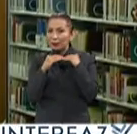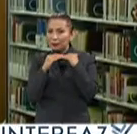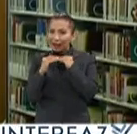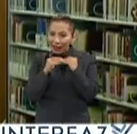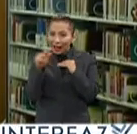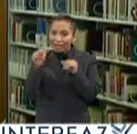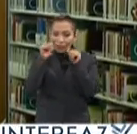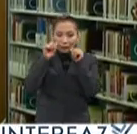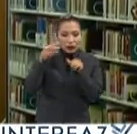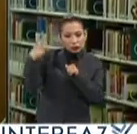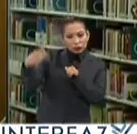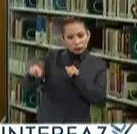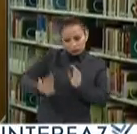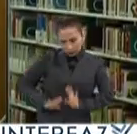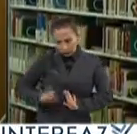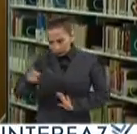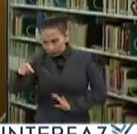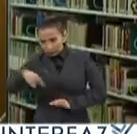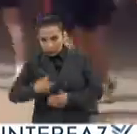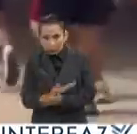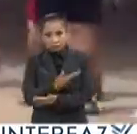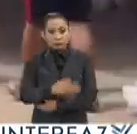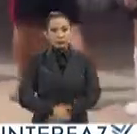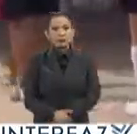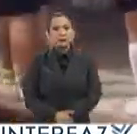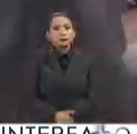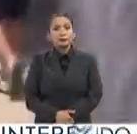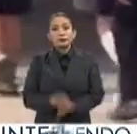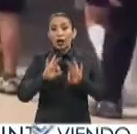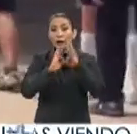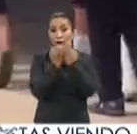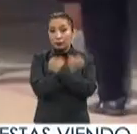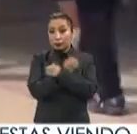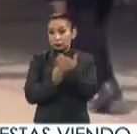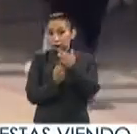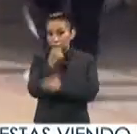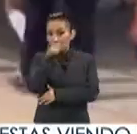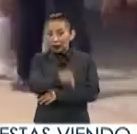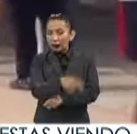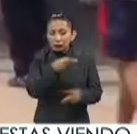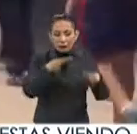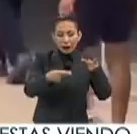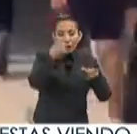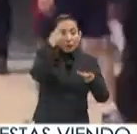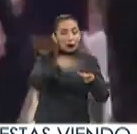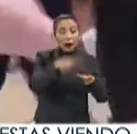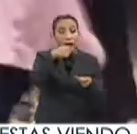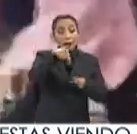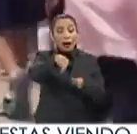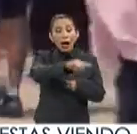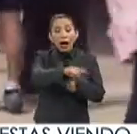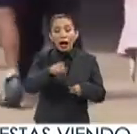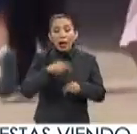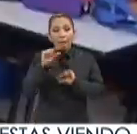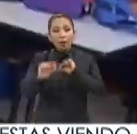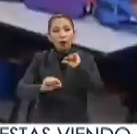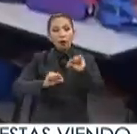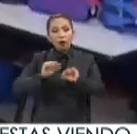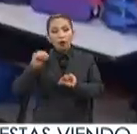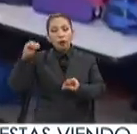decir, atendiendo a sus condiciones de origen. El modelo educativo está diseñado para implementarse de manera